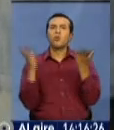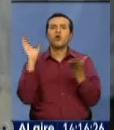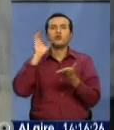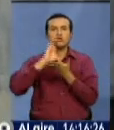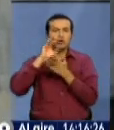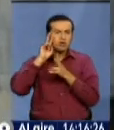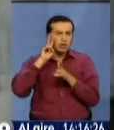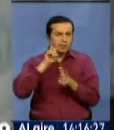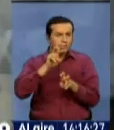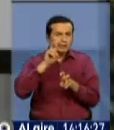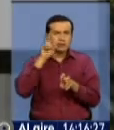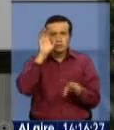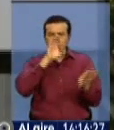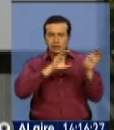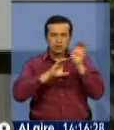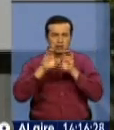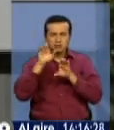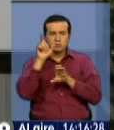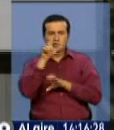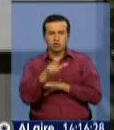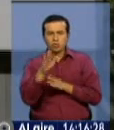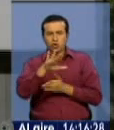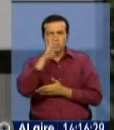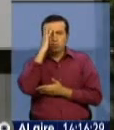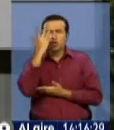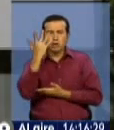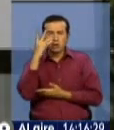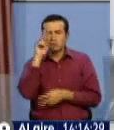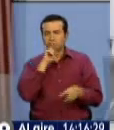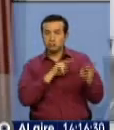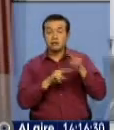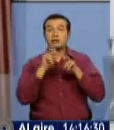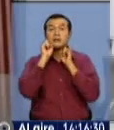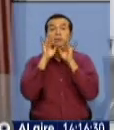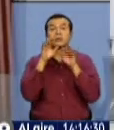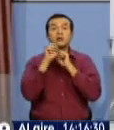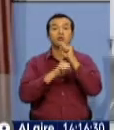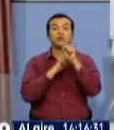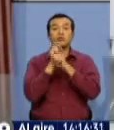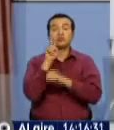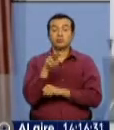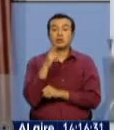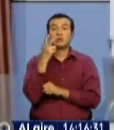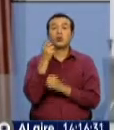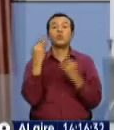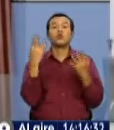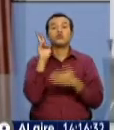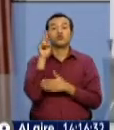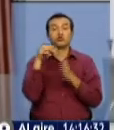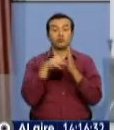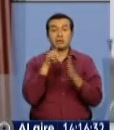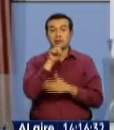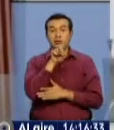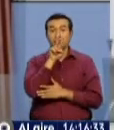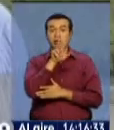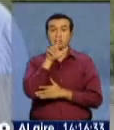Centro de Investigación de Ciencias Forenses. Desde septiembre de 2013 se han realizado 2.153 autopsias. El